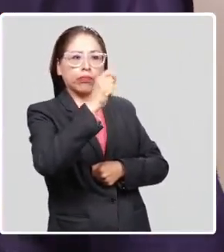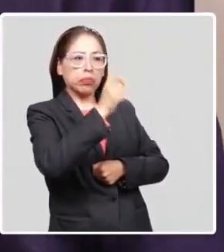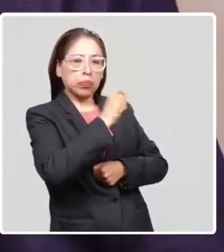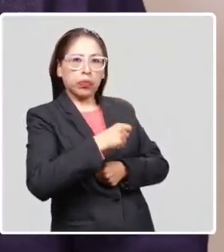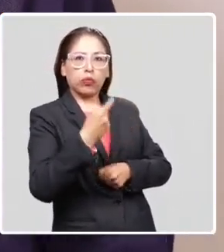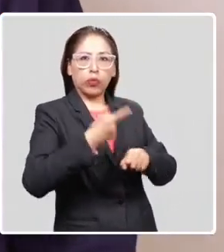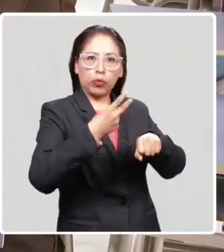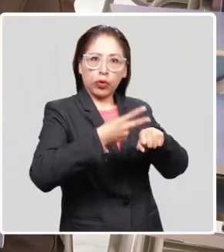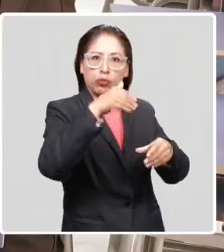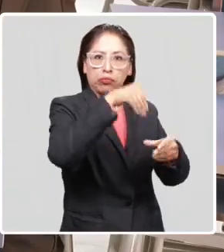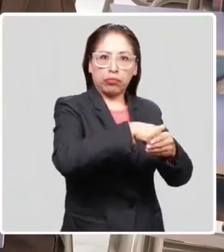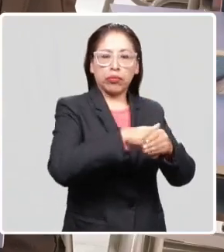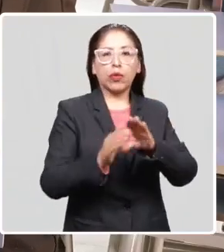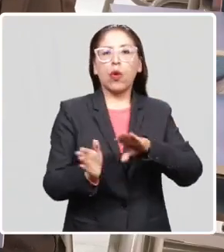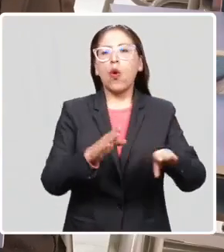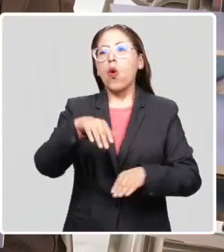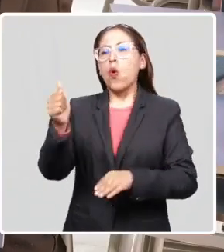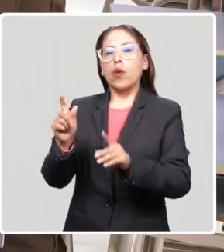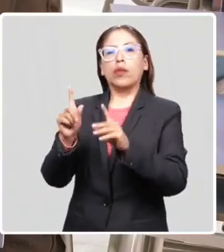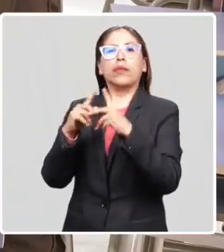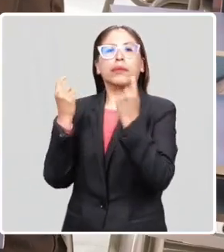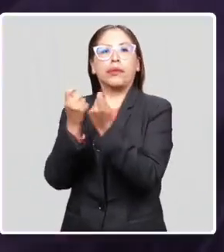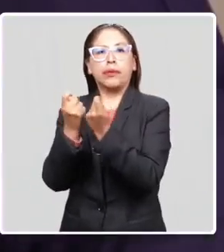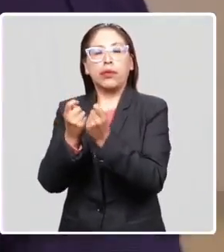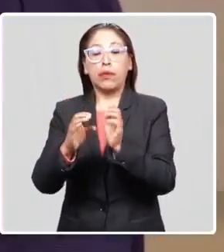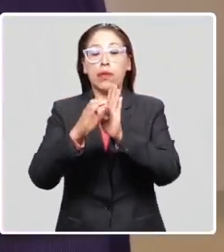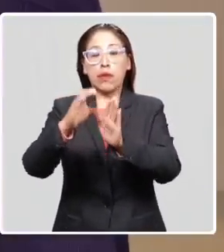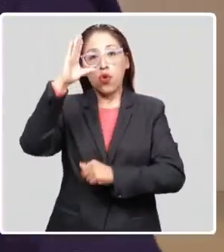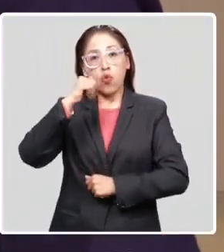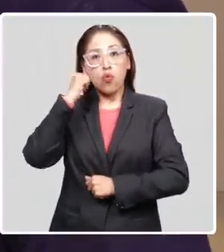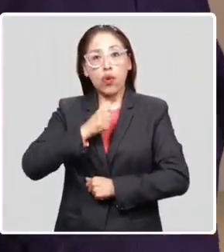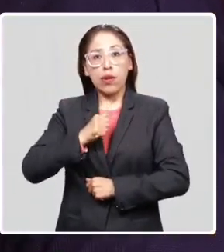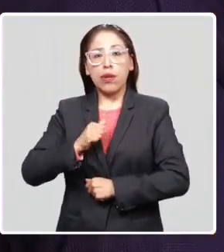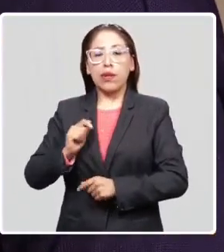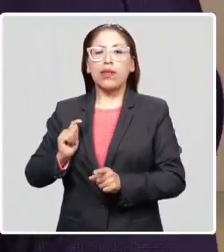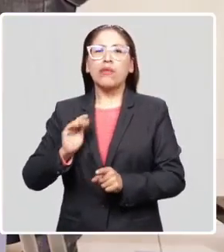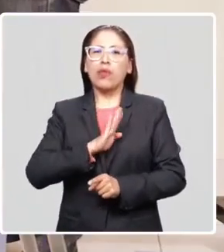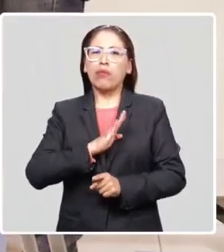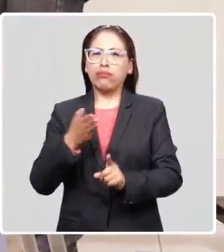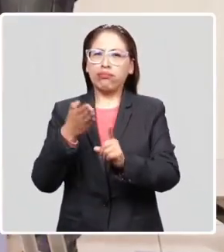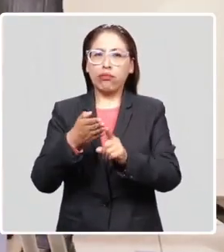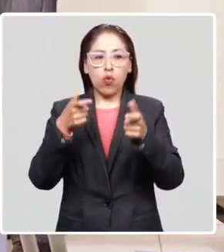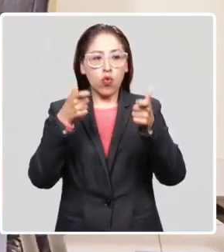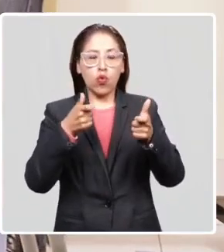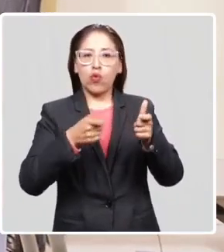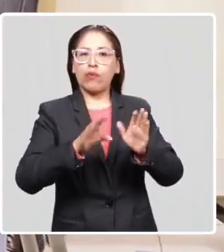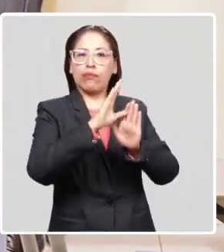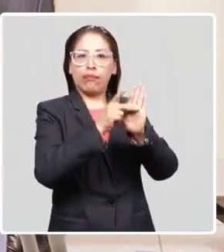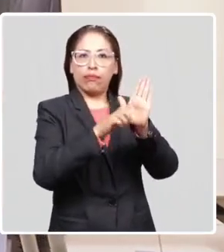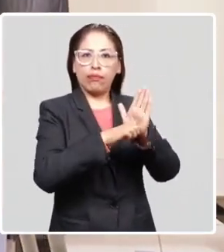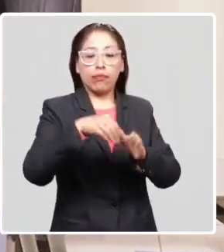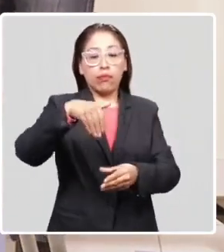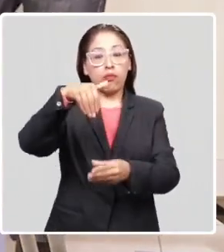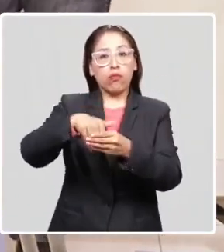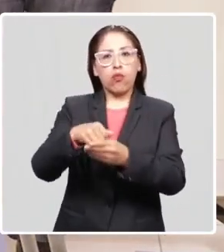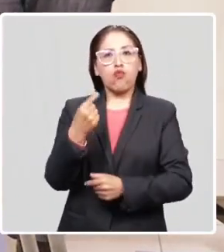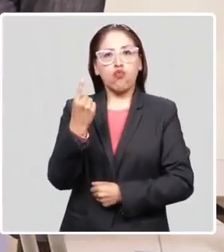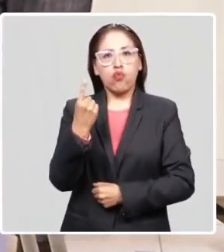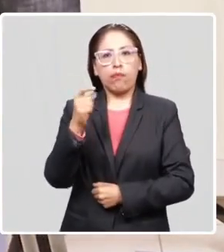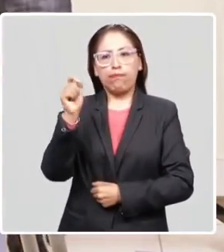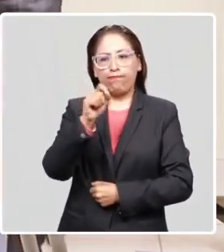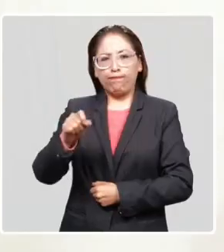emitir un voto. Y la segunda papeleta es departamental. Ahí están las candidatas y candidatos al Tribunal Constitucional Plurinacional, donde debemos